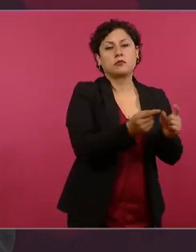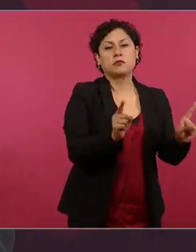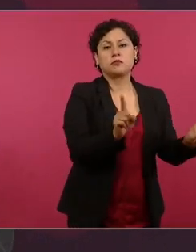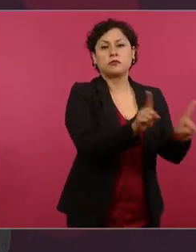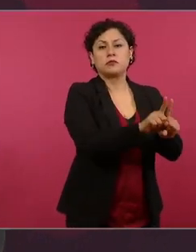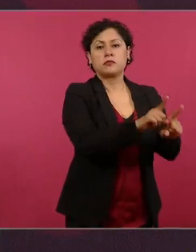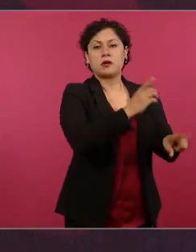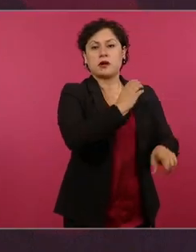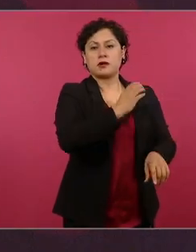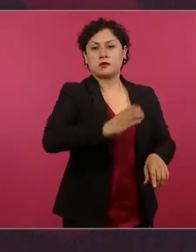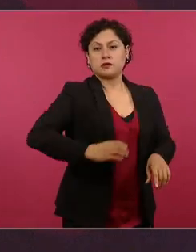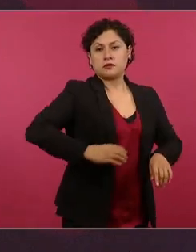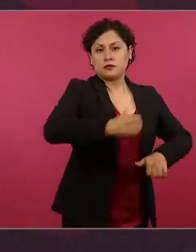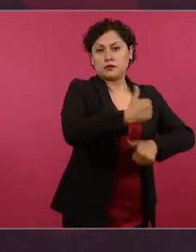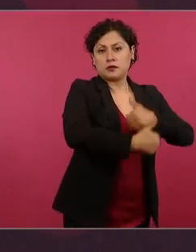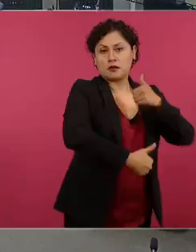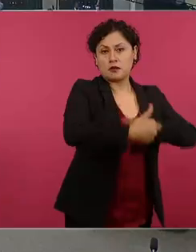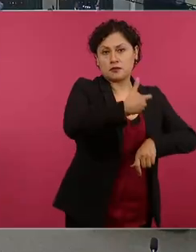No sé